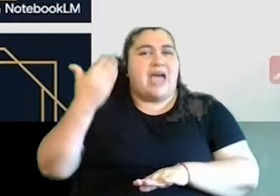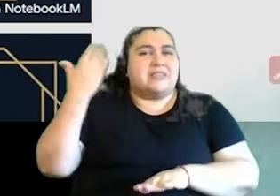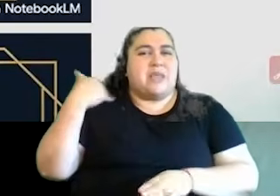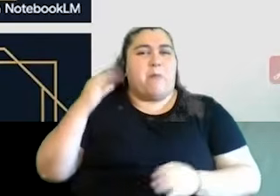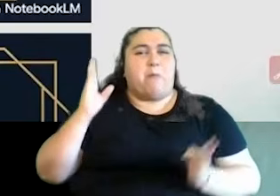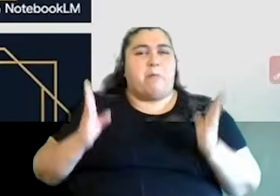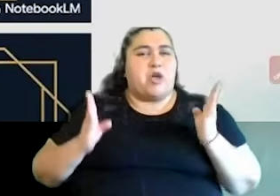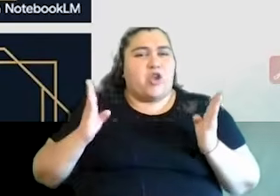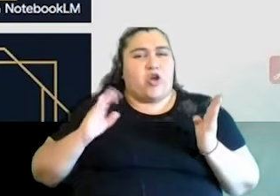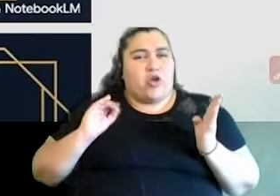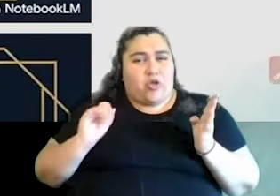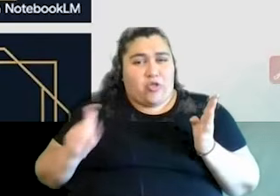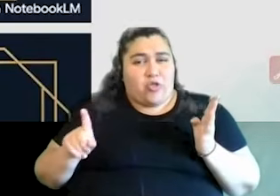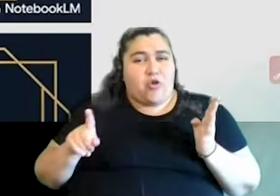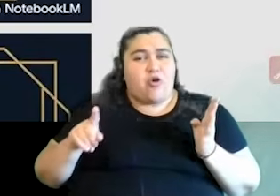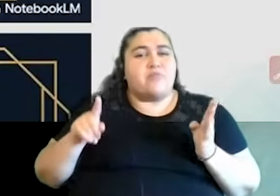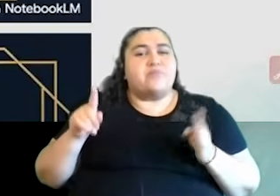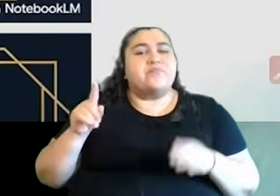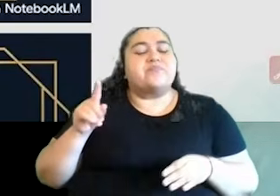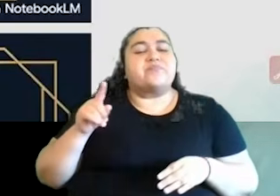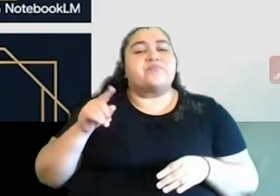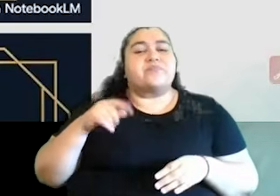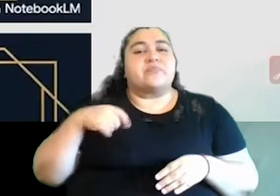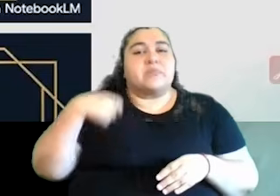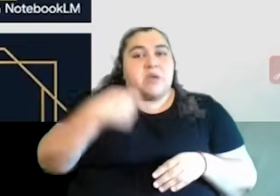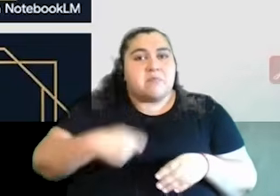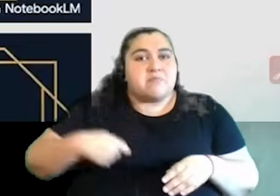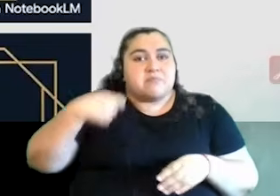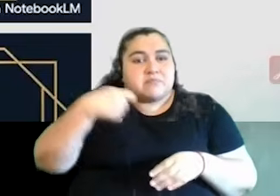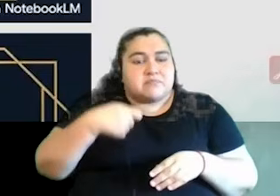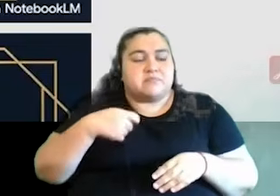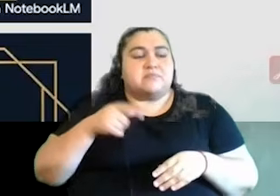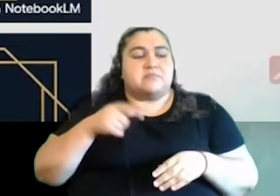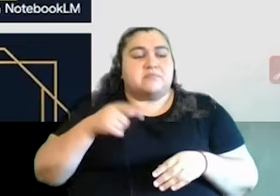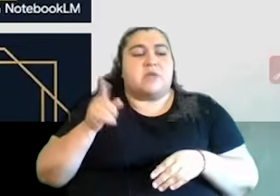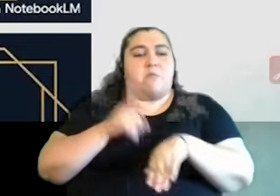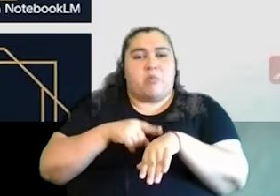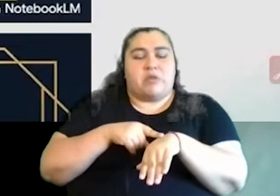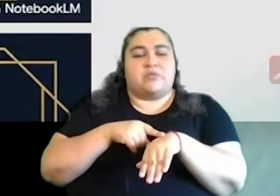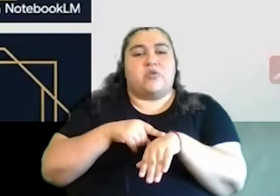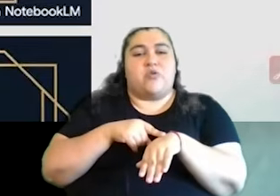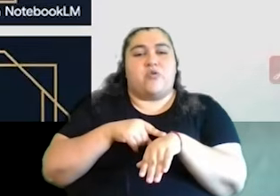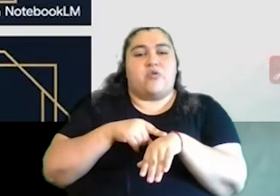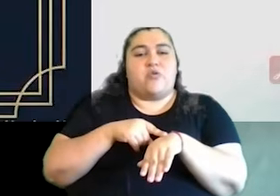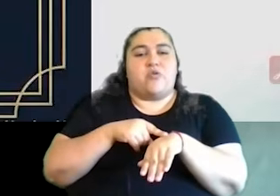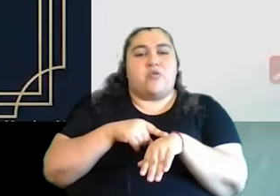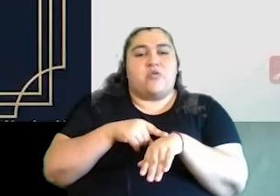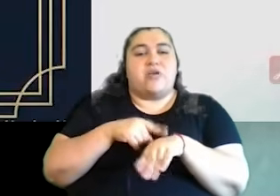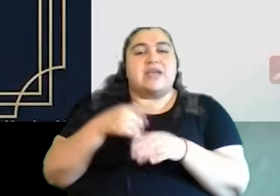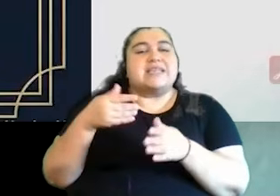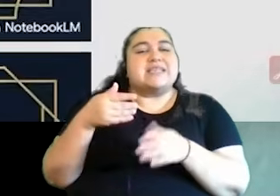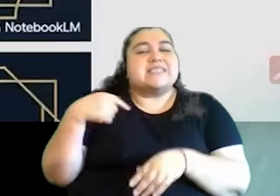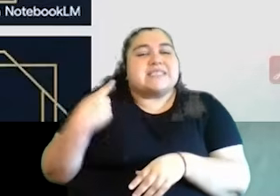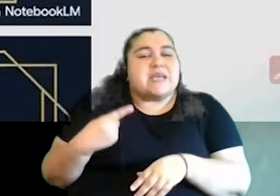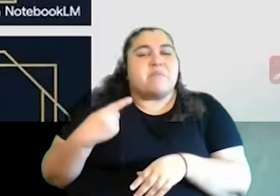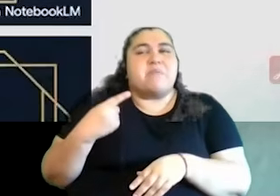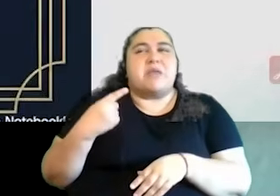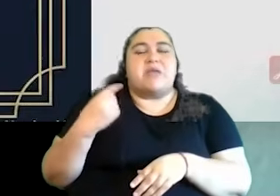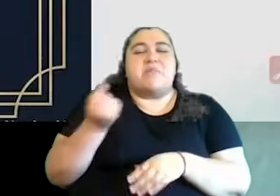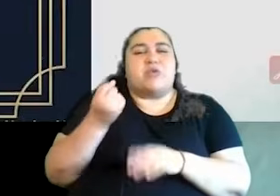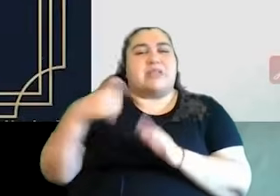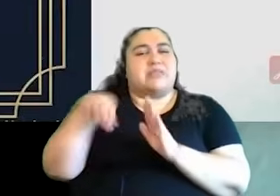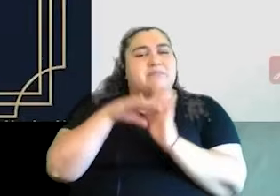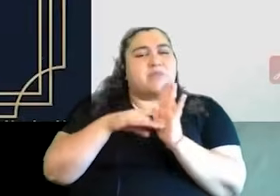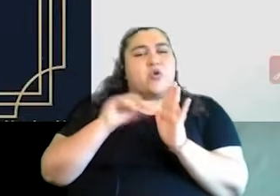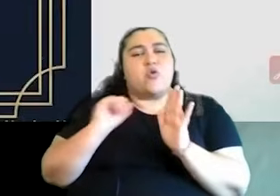del régimen simplificado en el marco de estos siempre y cuando cumpla con